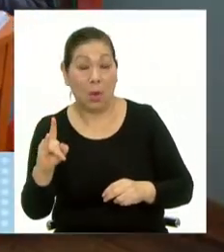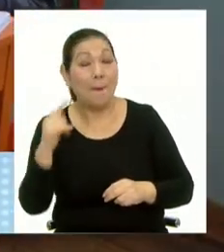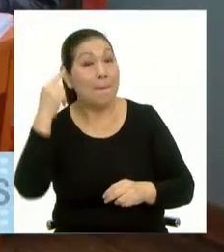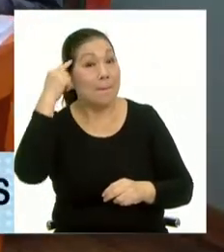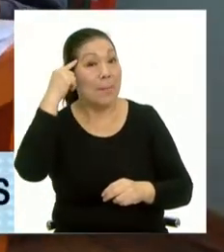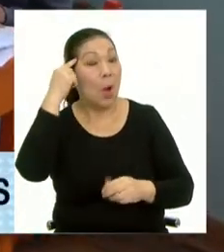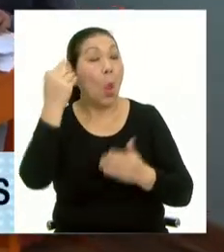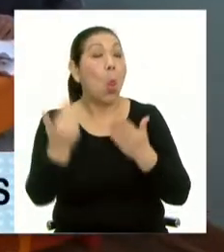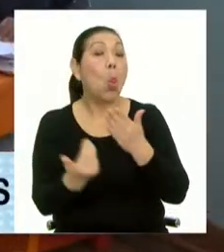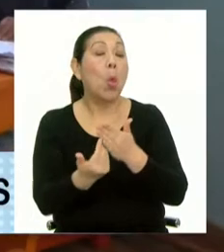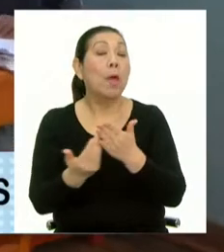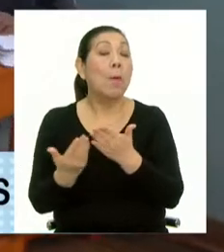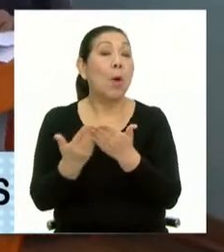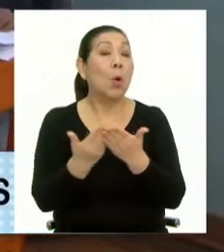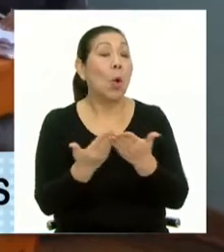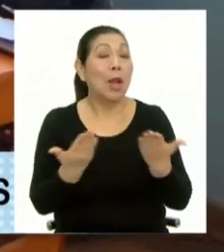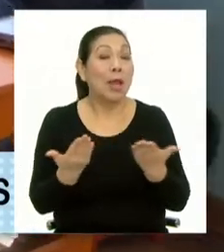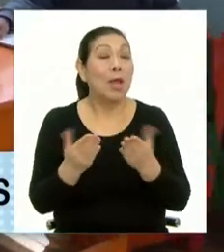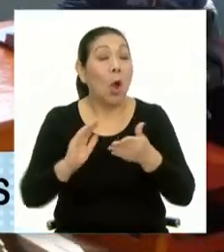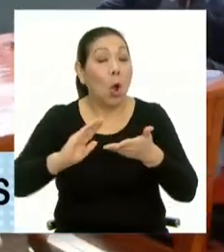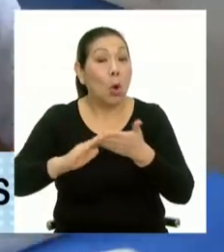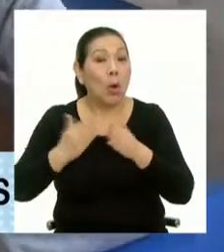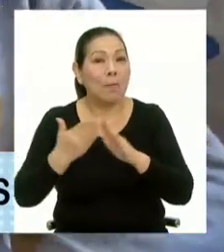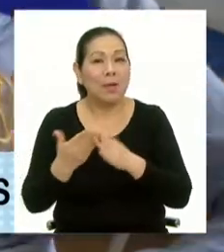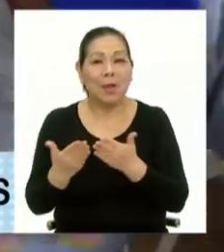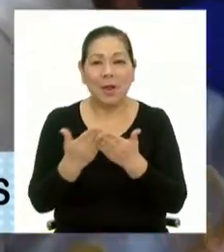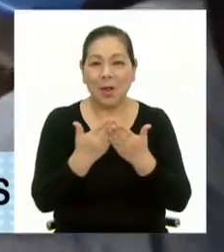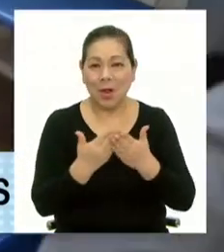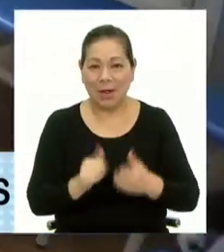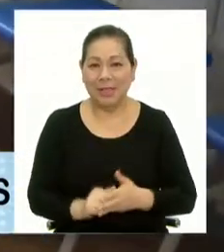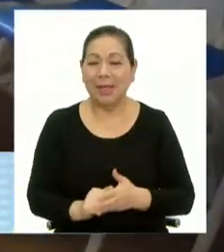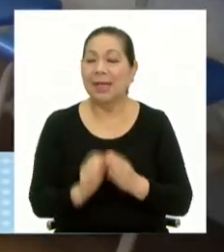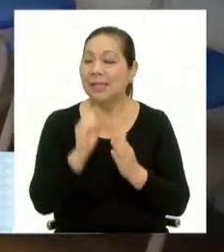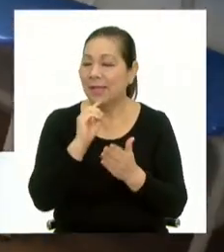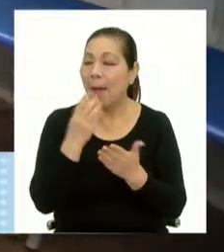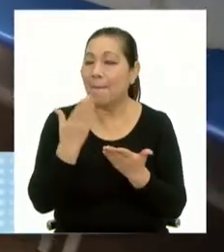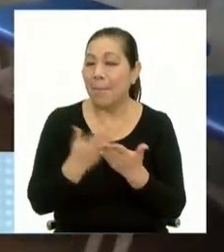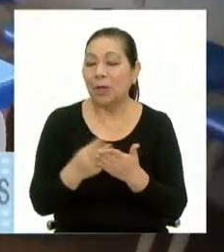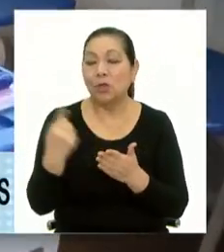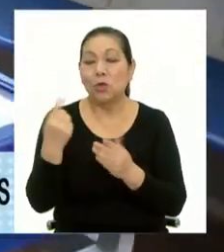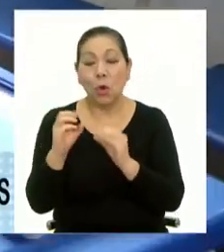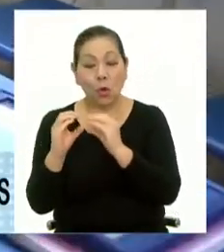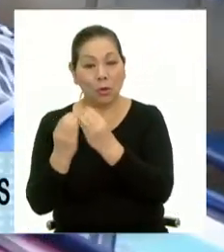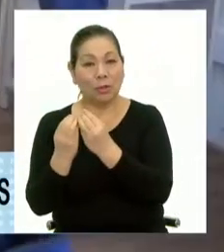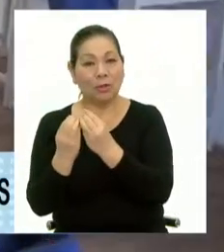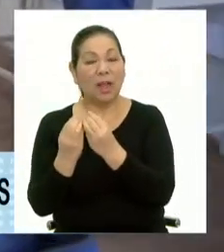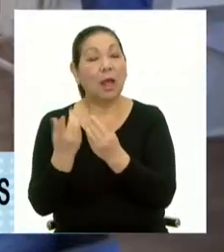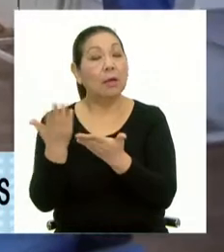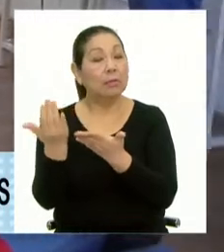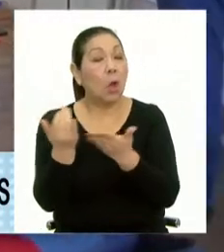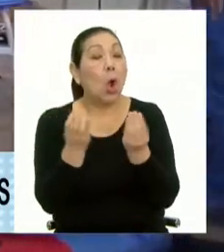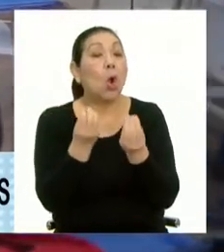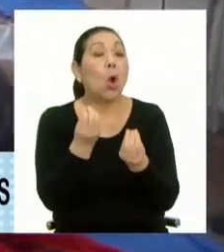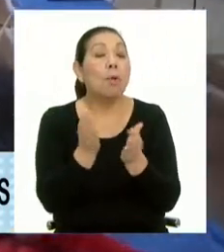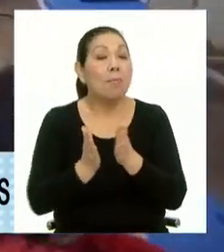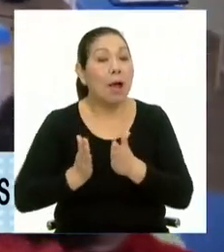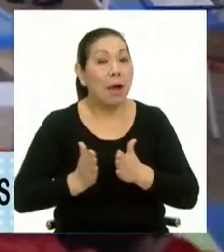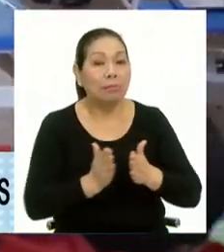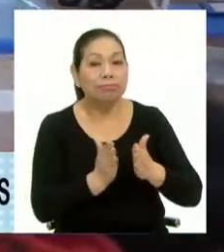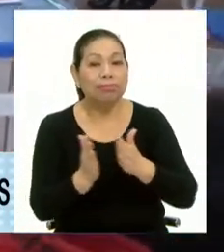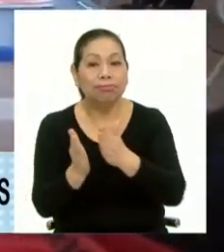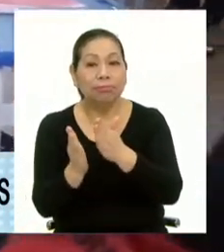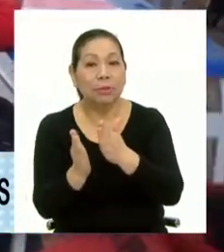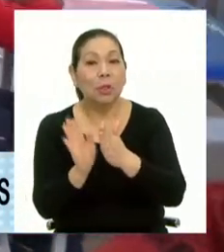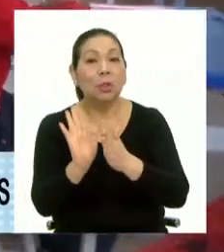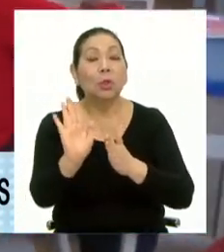pensar en una nueva escuela donde la comunidad educativa local sea más autónoma y pueda diseñar estrategias adaptadas